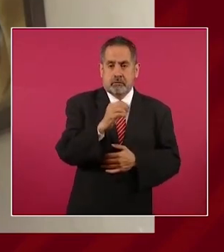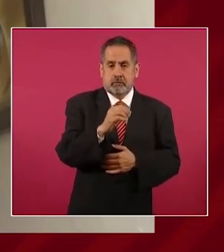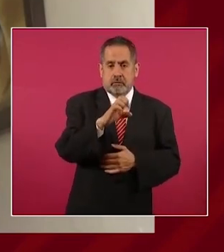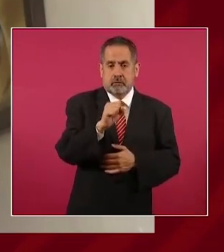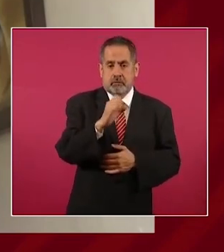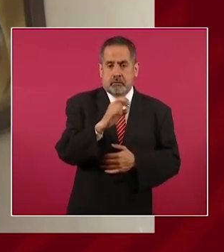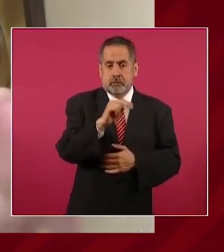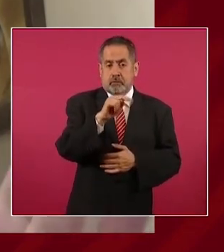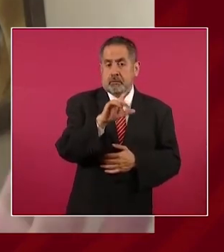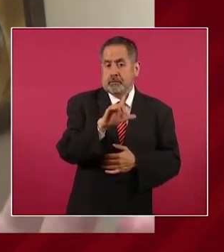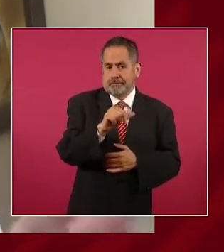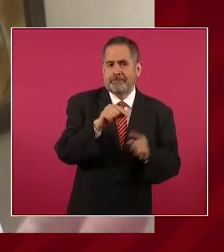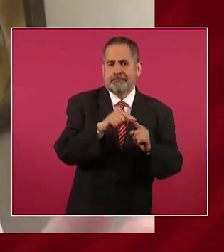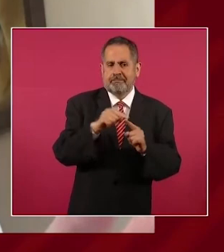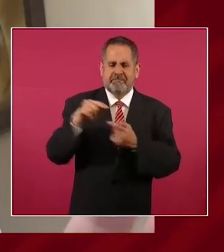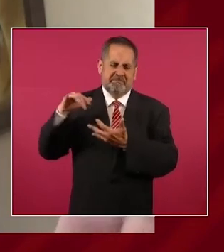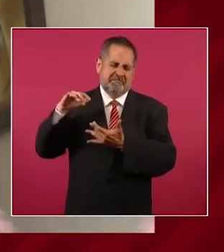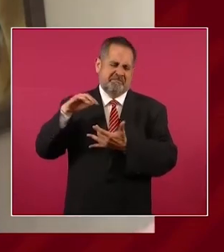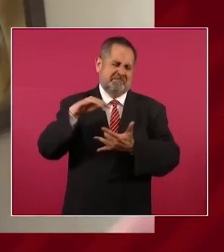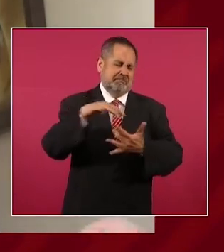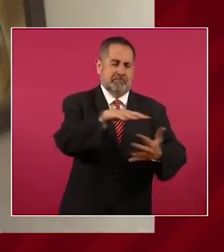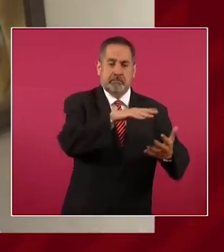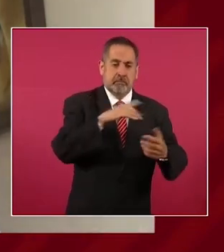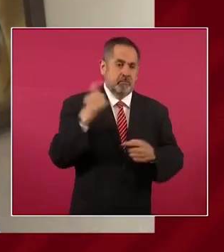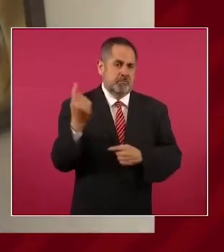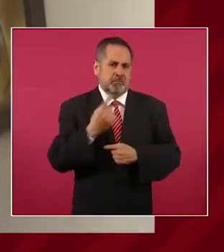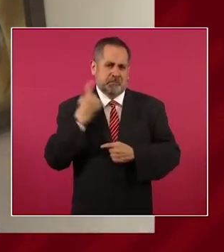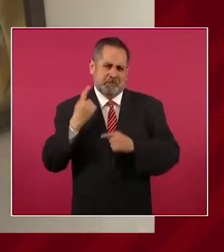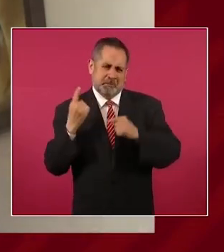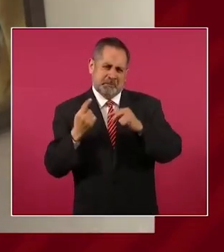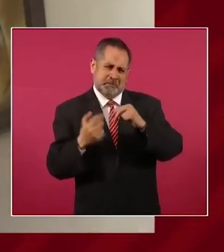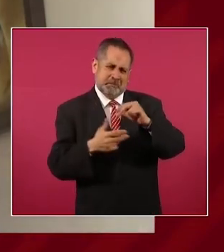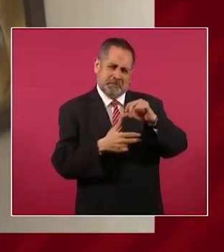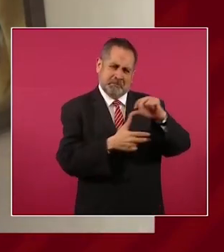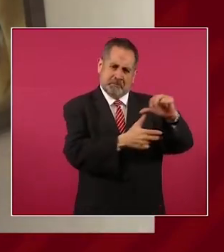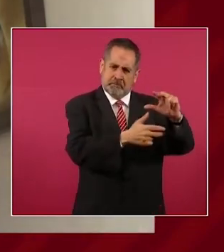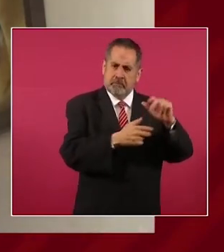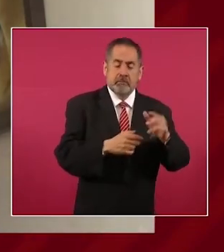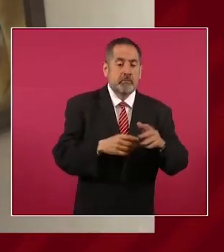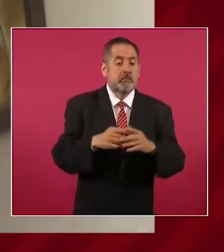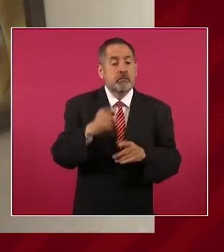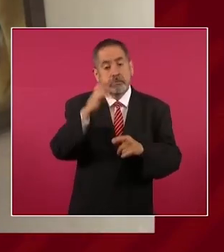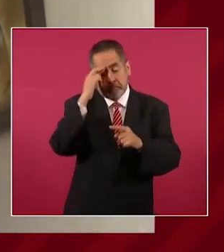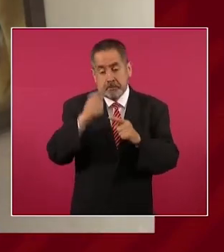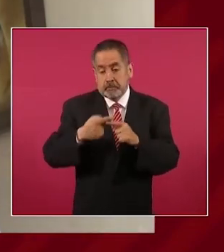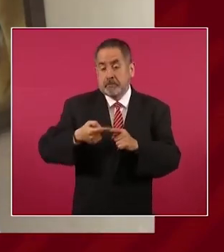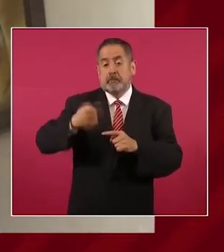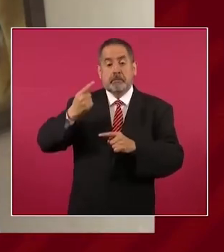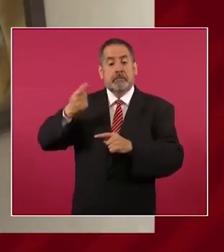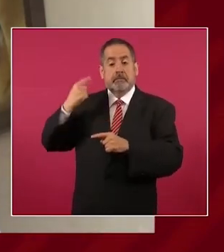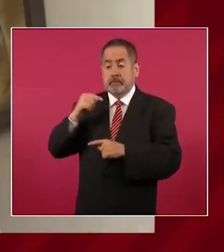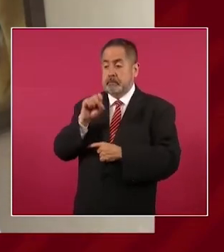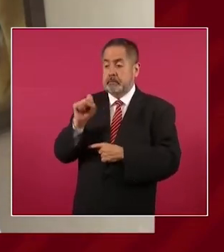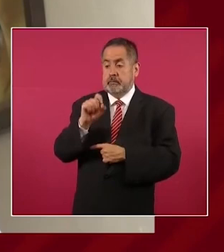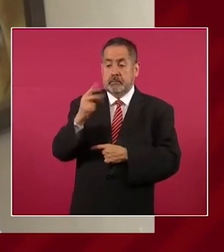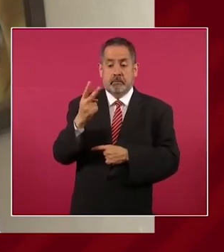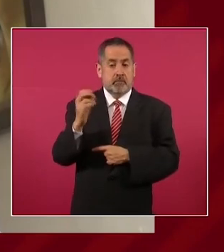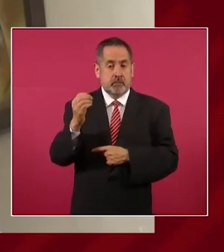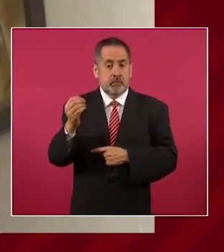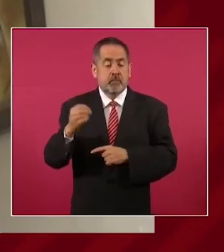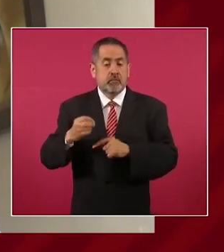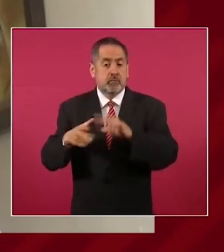Nayarit. Hay que recordar que un día antes, el sábado 22 de octubre, este huracán